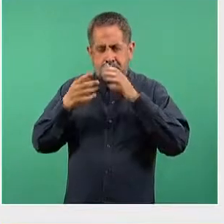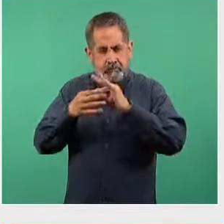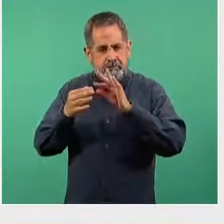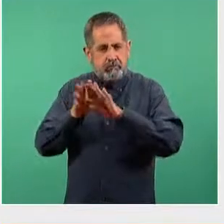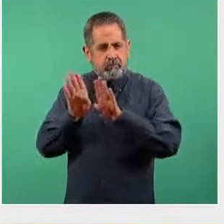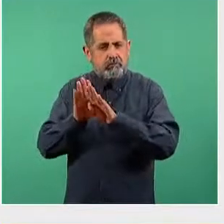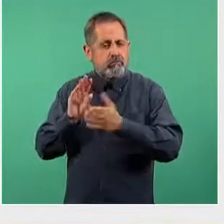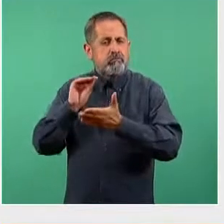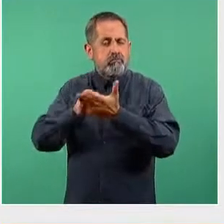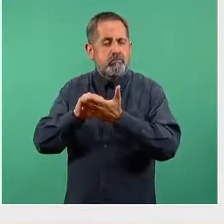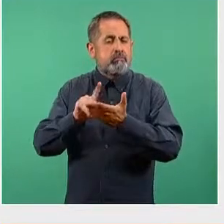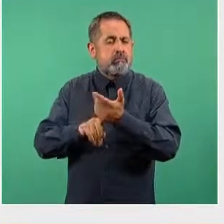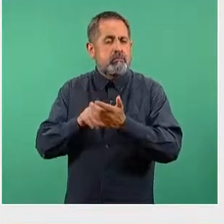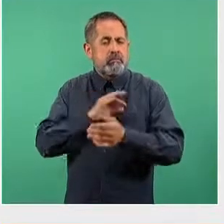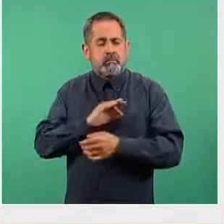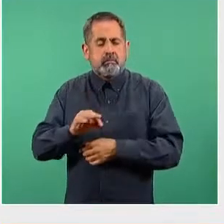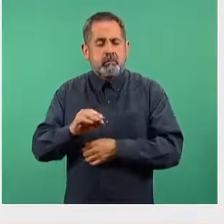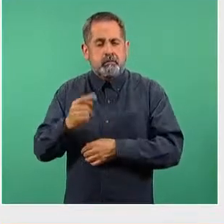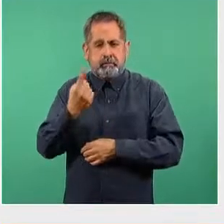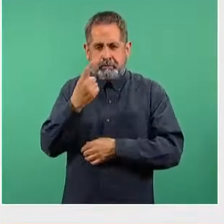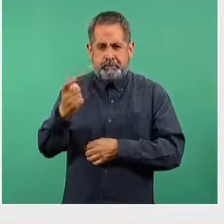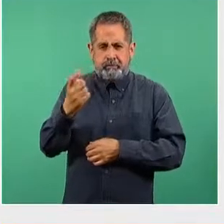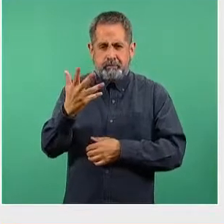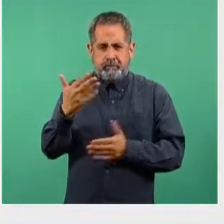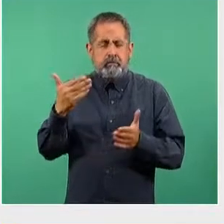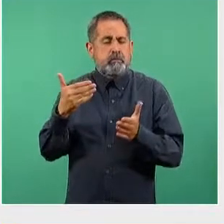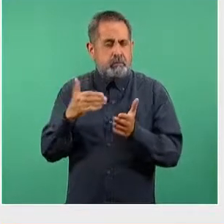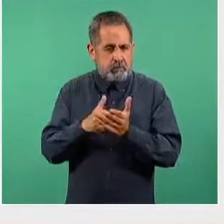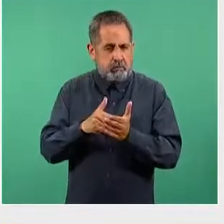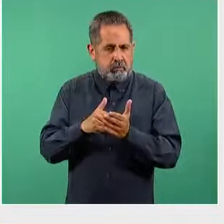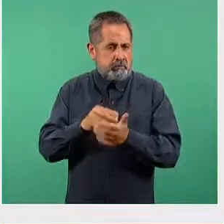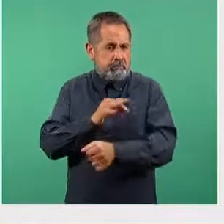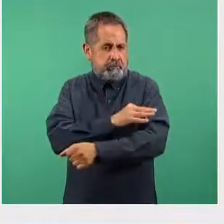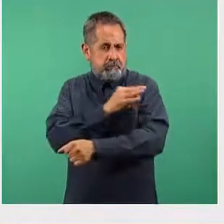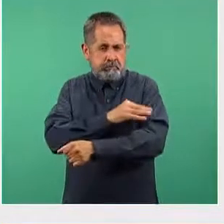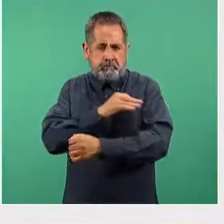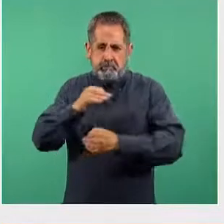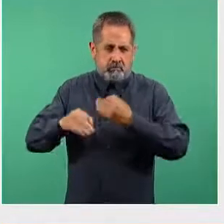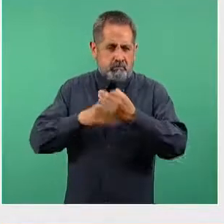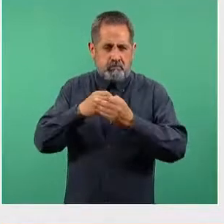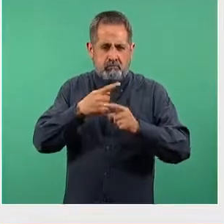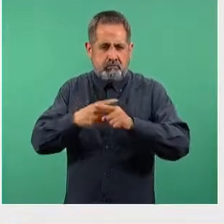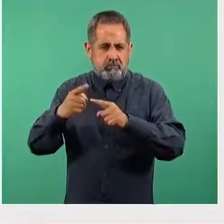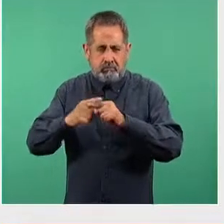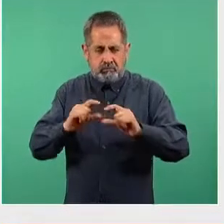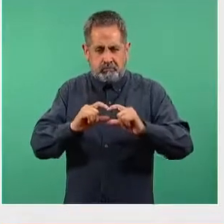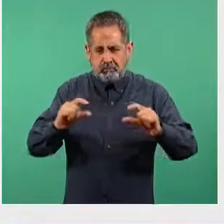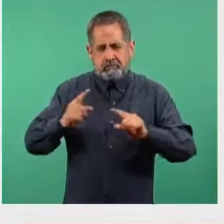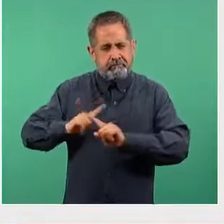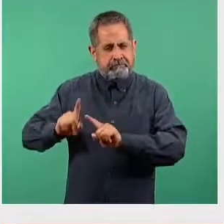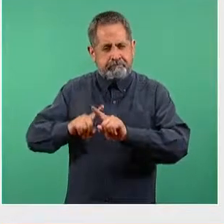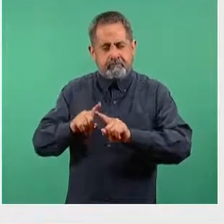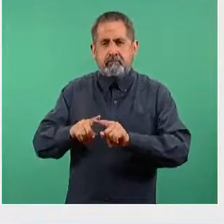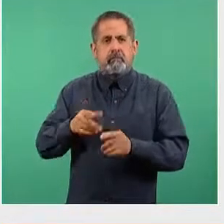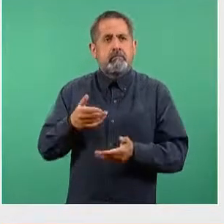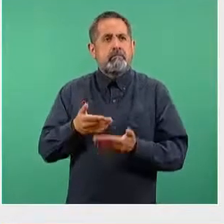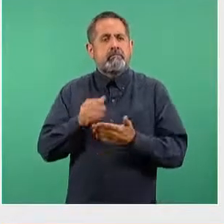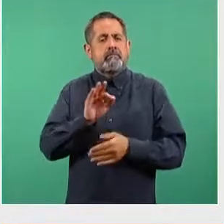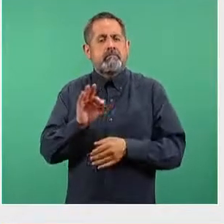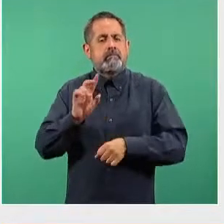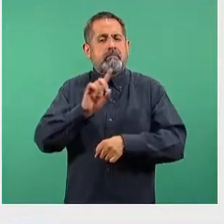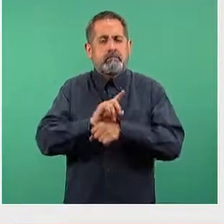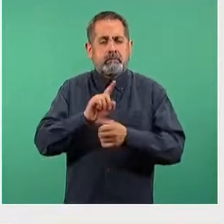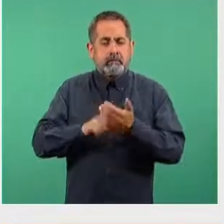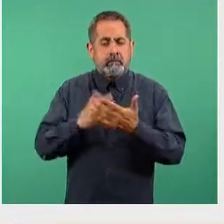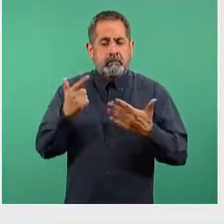aplicado aproximadamente 150,000 dosis de todos los biológicos. Esto es con fecha, con